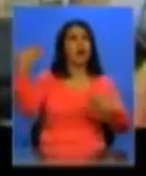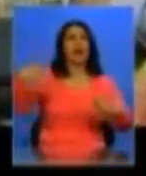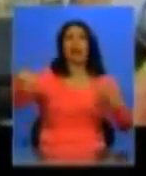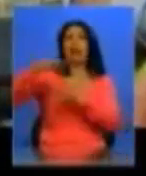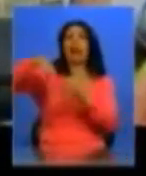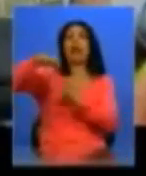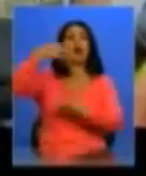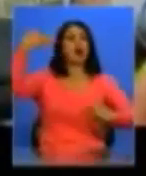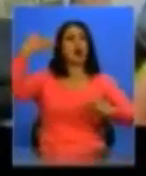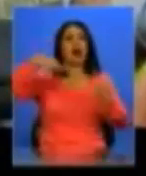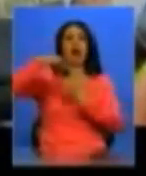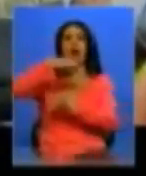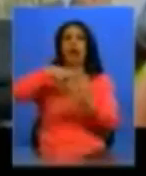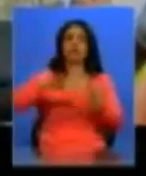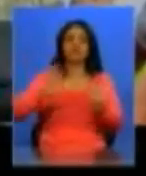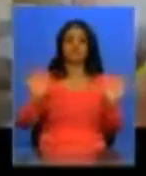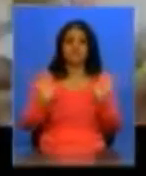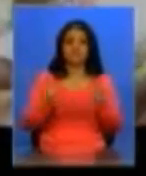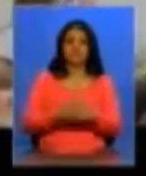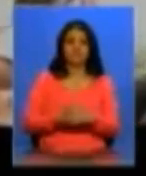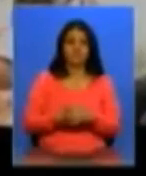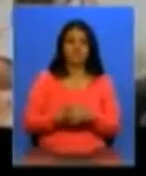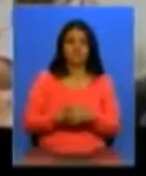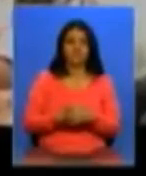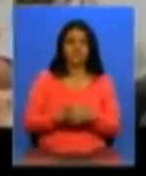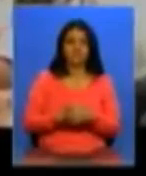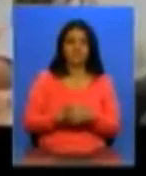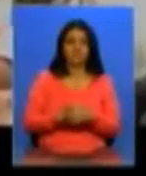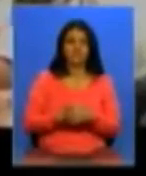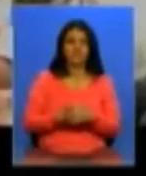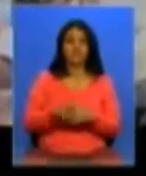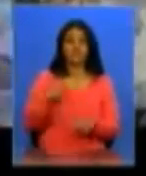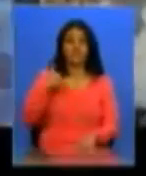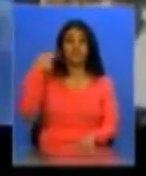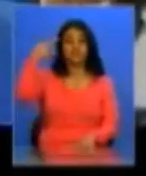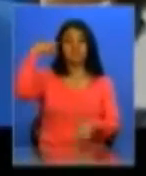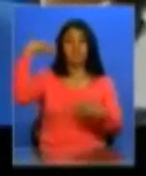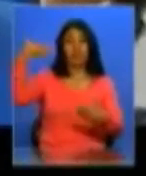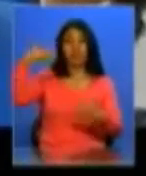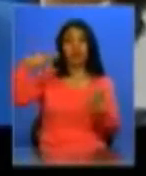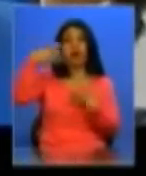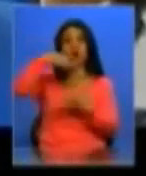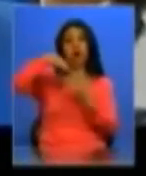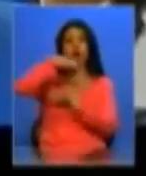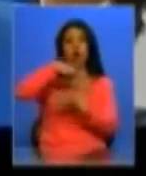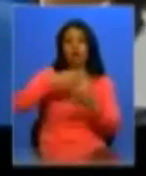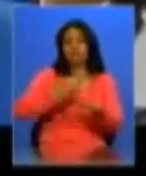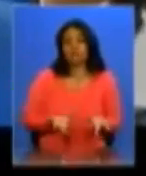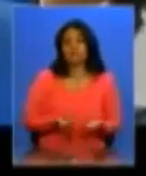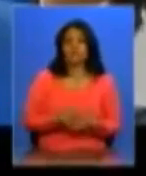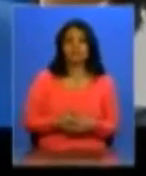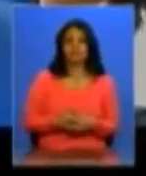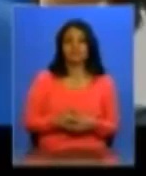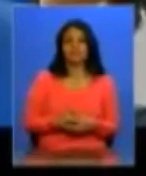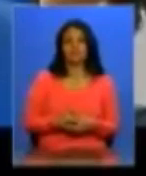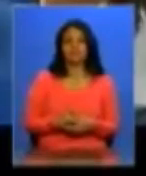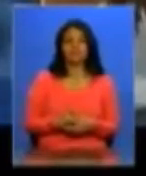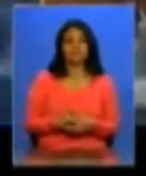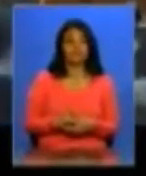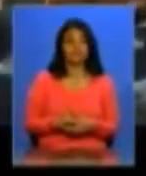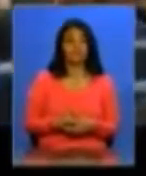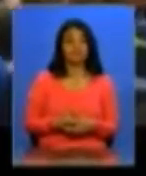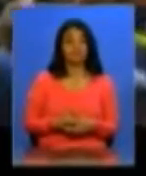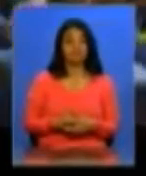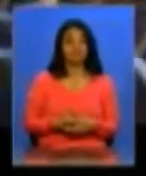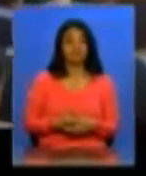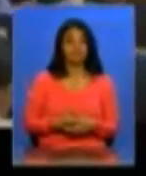donde creen que parte de la astucia política es mentir, como el fraude este, el show del fraude,